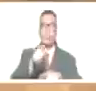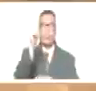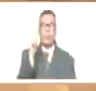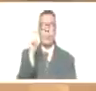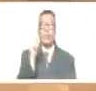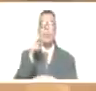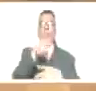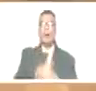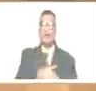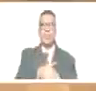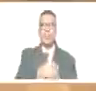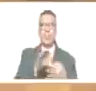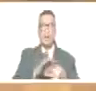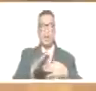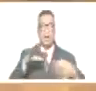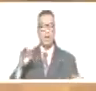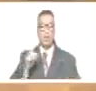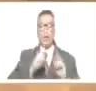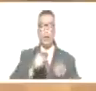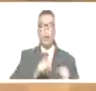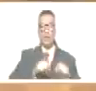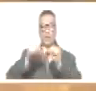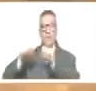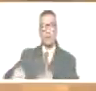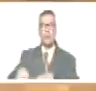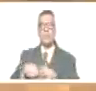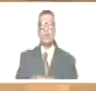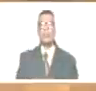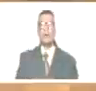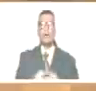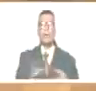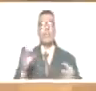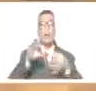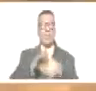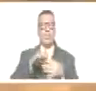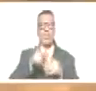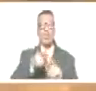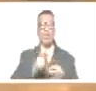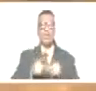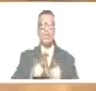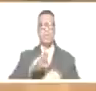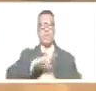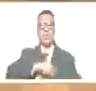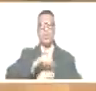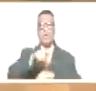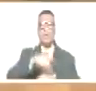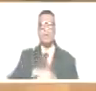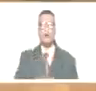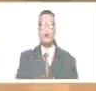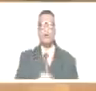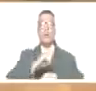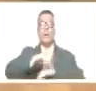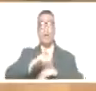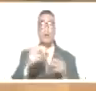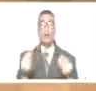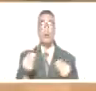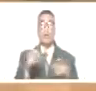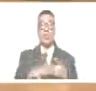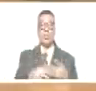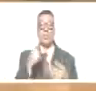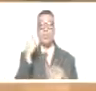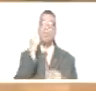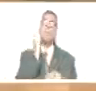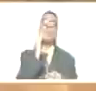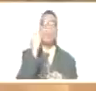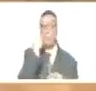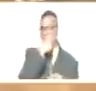han renunciado por estar incursos en delitos. Delitos tan graves como narcotráfico,